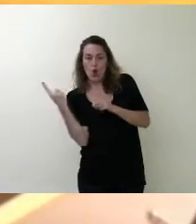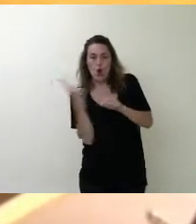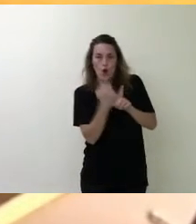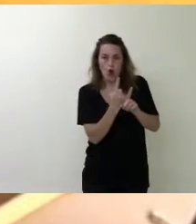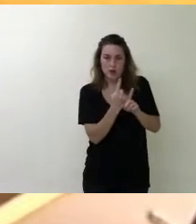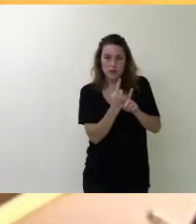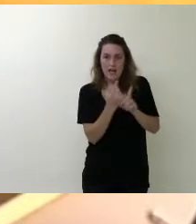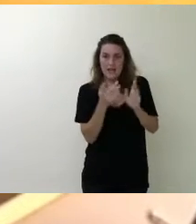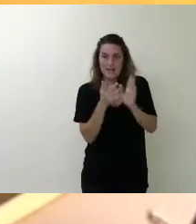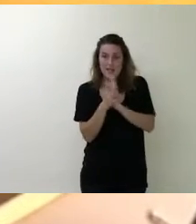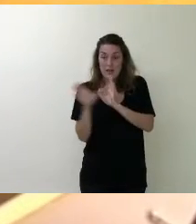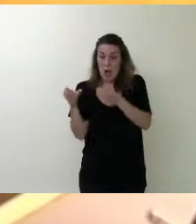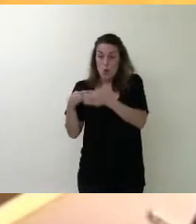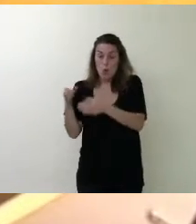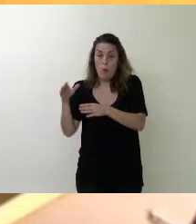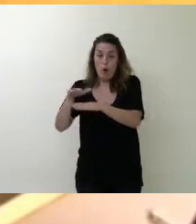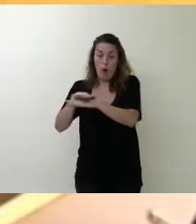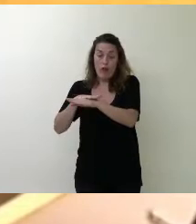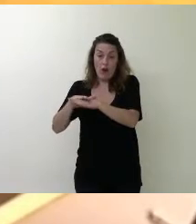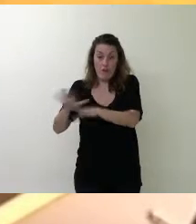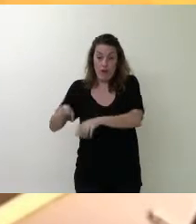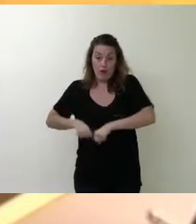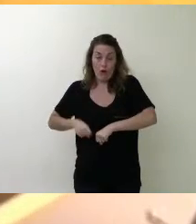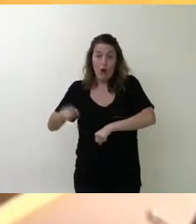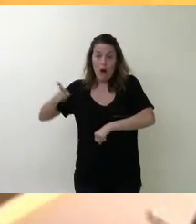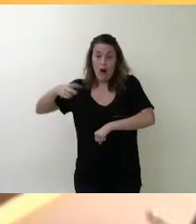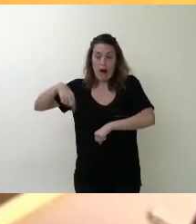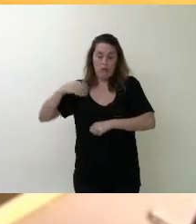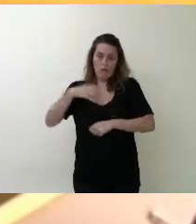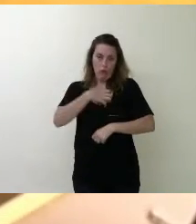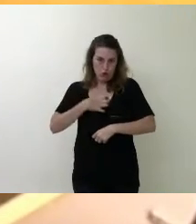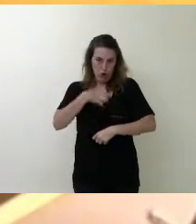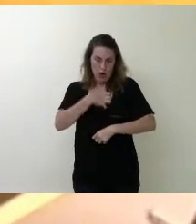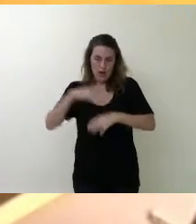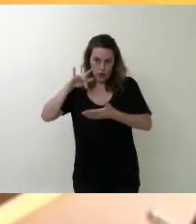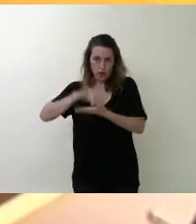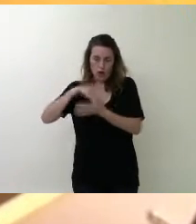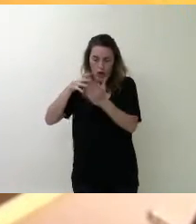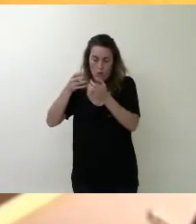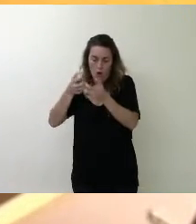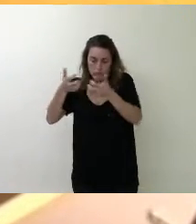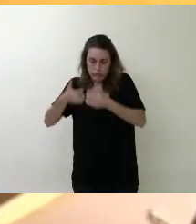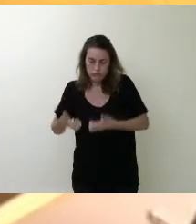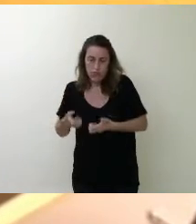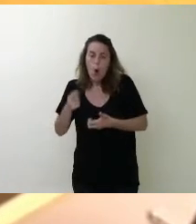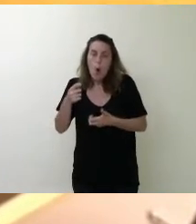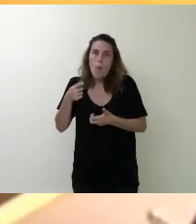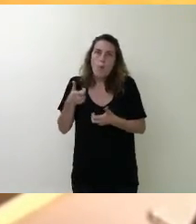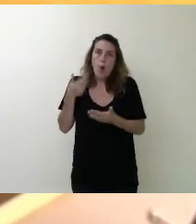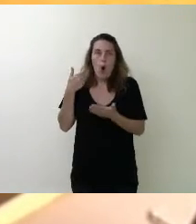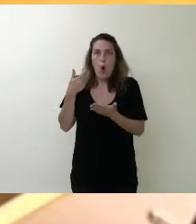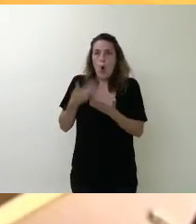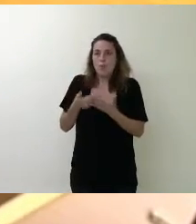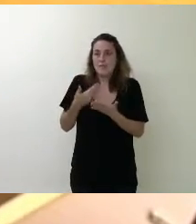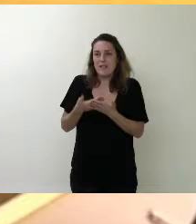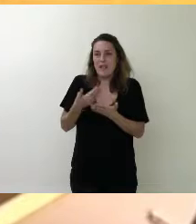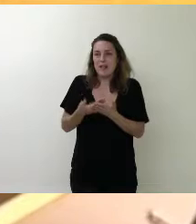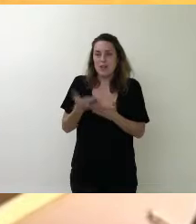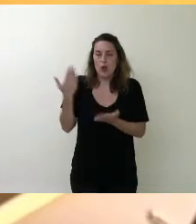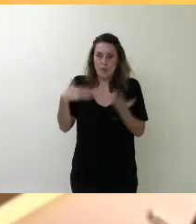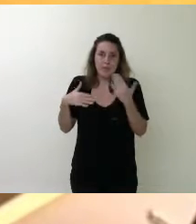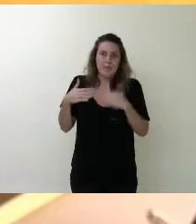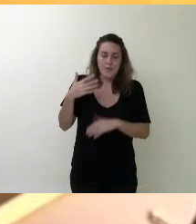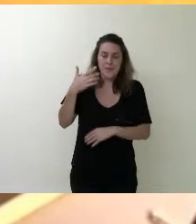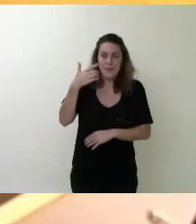del grupo de gobierno, de los funcionarios del grupo de gobierno, yo creo que justificando en la mayoría de las cuestiones pues